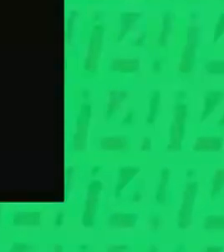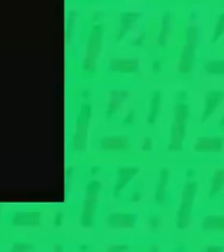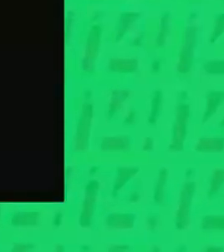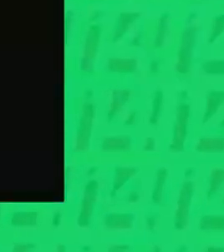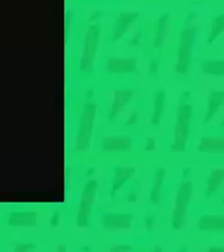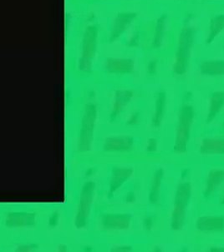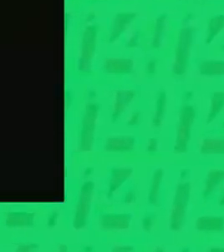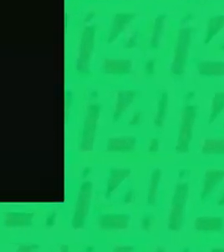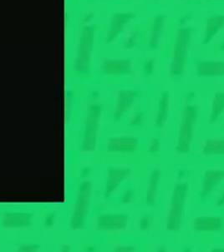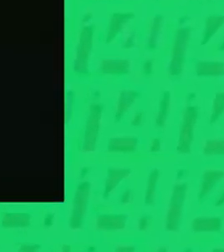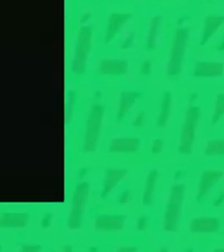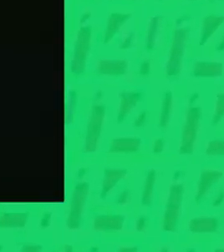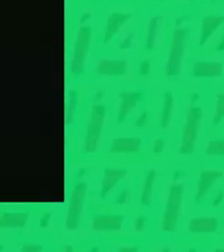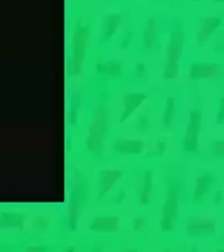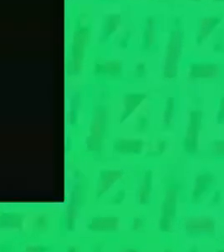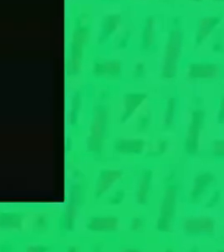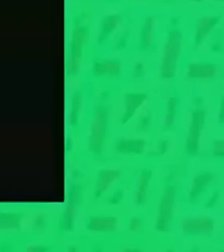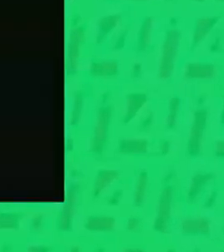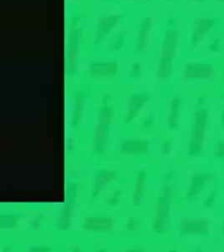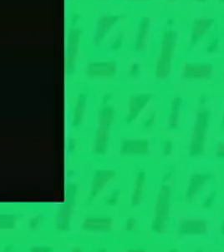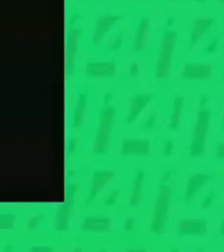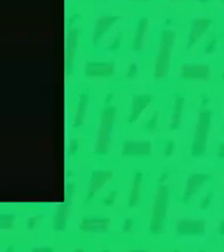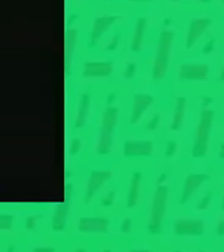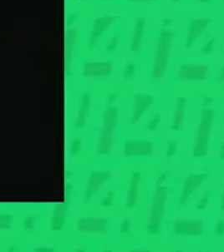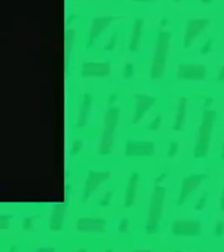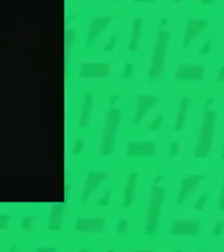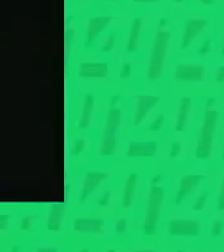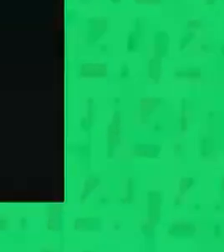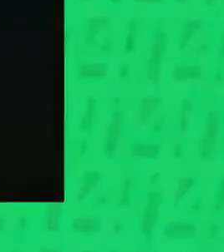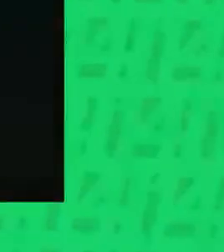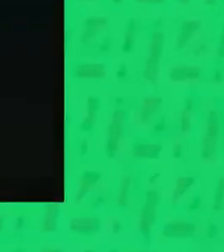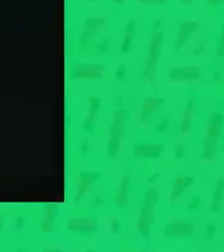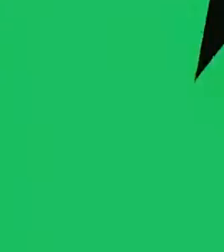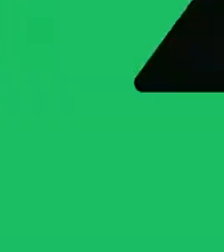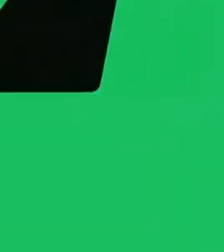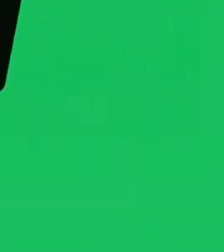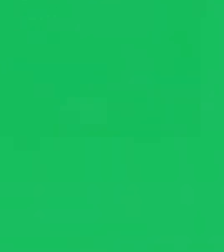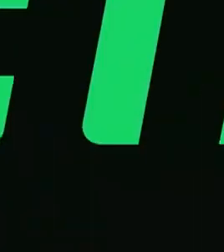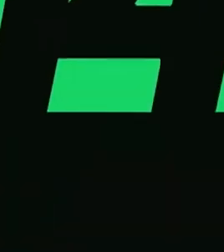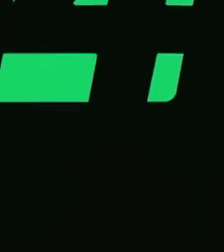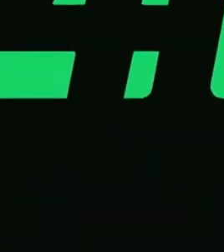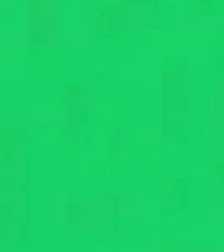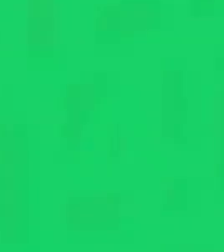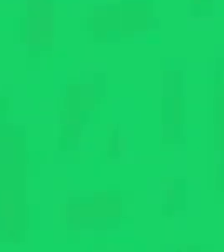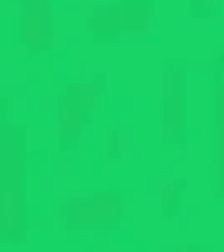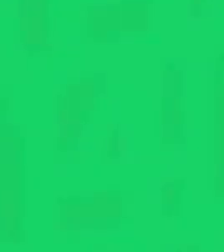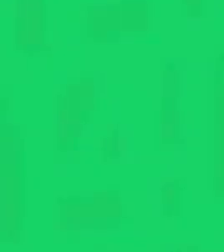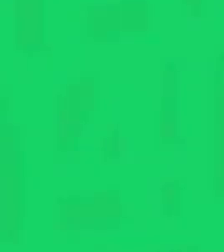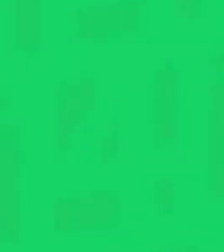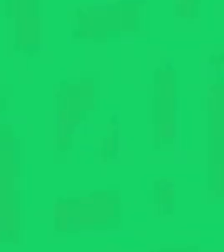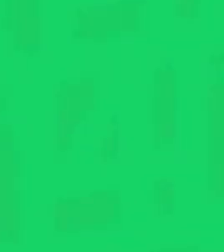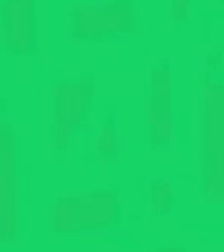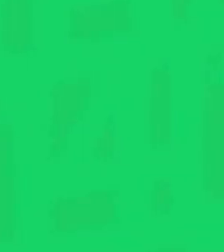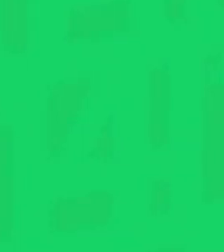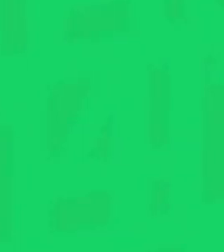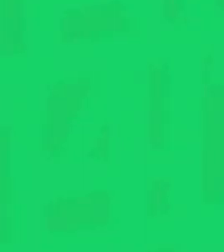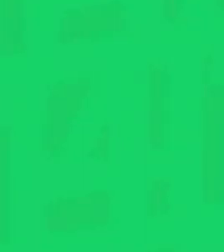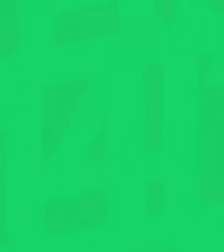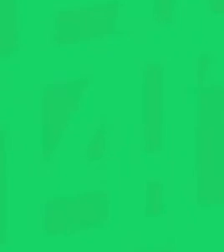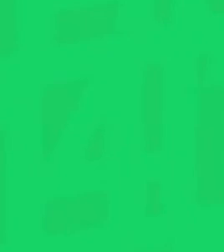horas. Repetición, domingo, 11:30 horas. Canal 14. Tus causas,